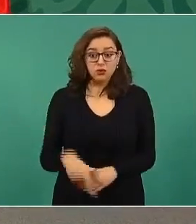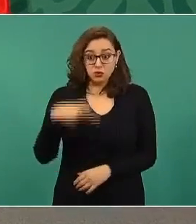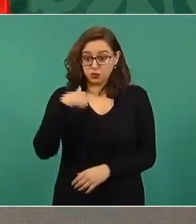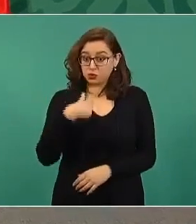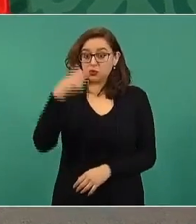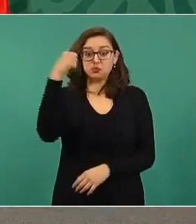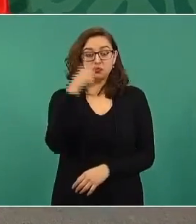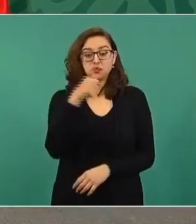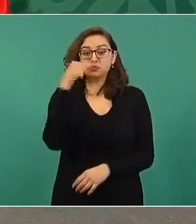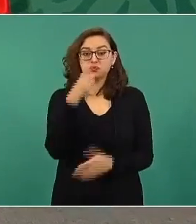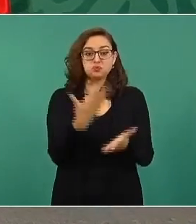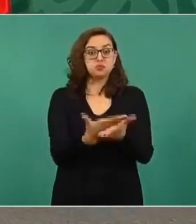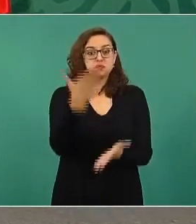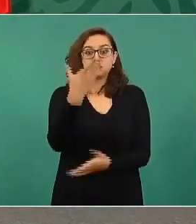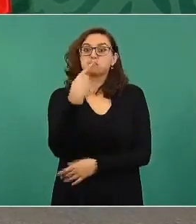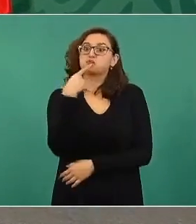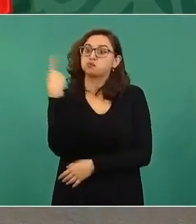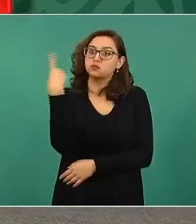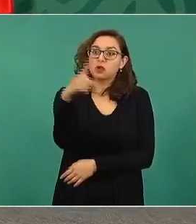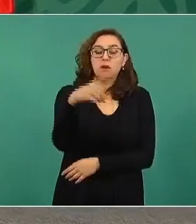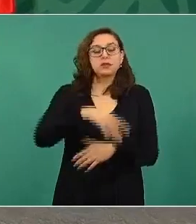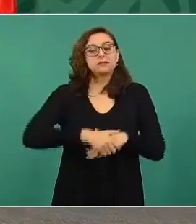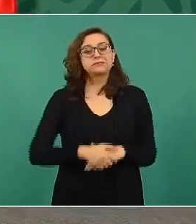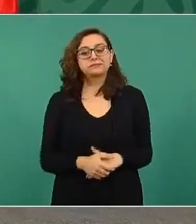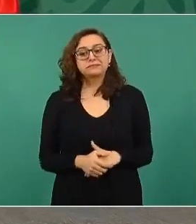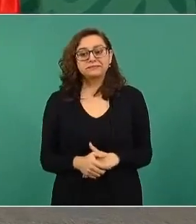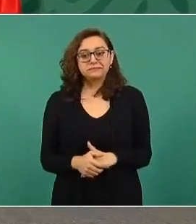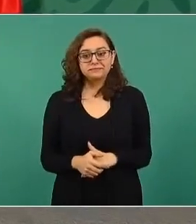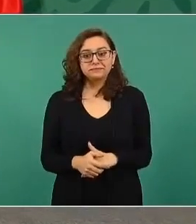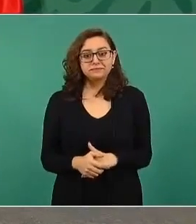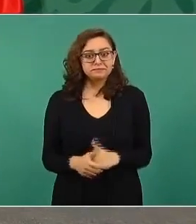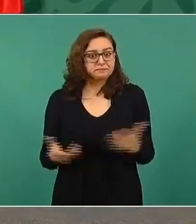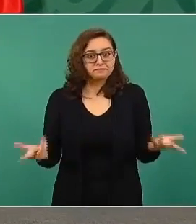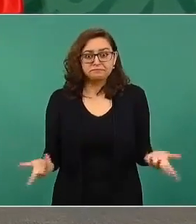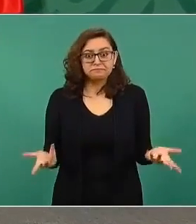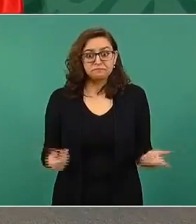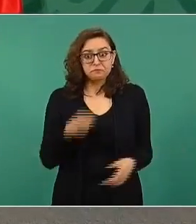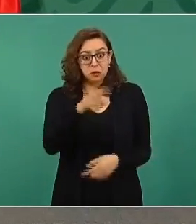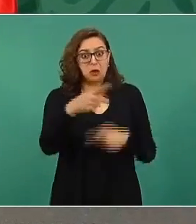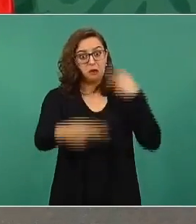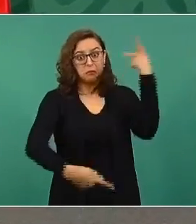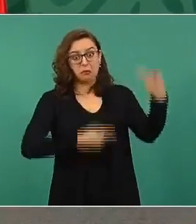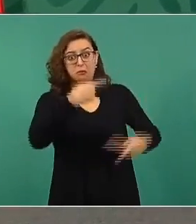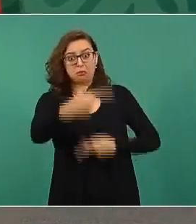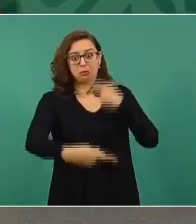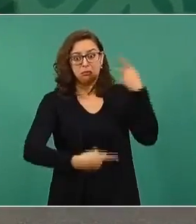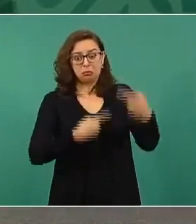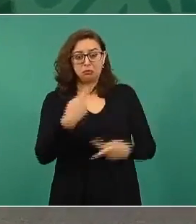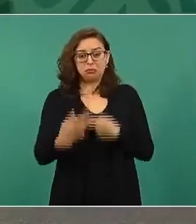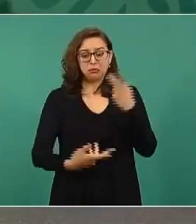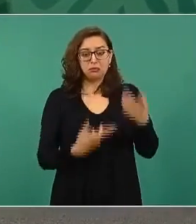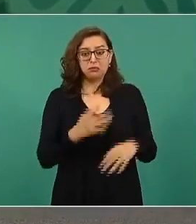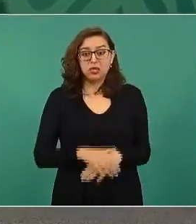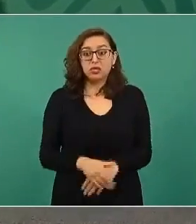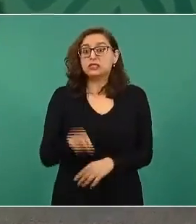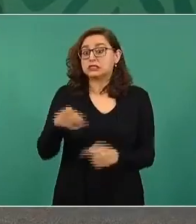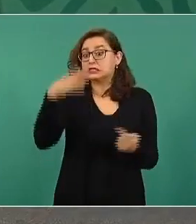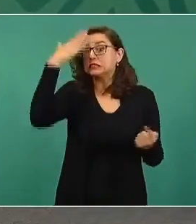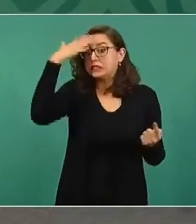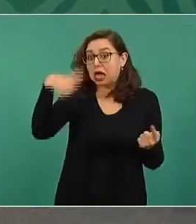en ningún caso dejo de decir que se actúe. Por eso cuando me preguntas, ¿sabía